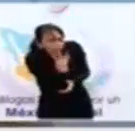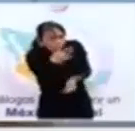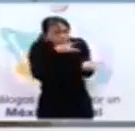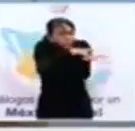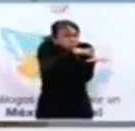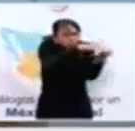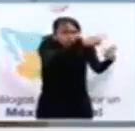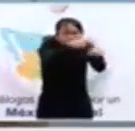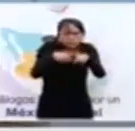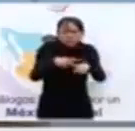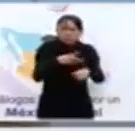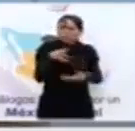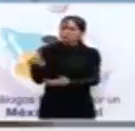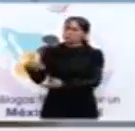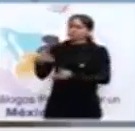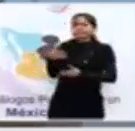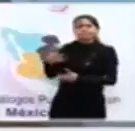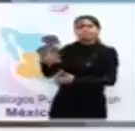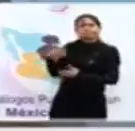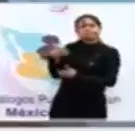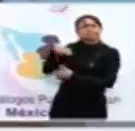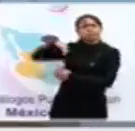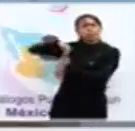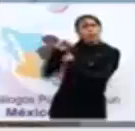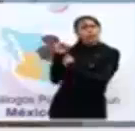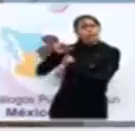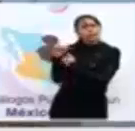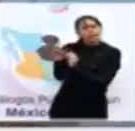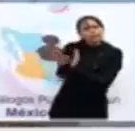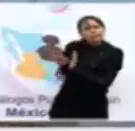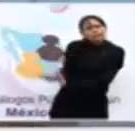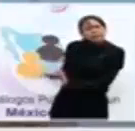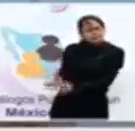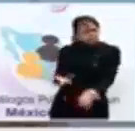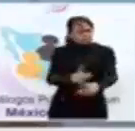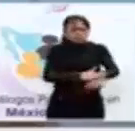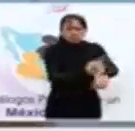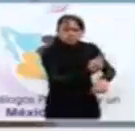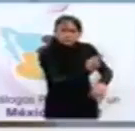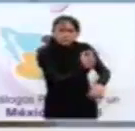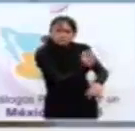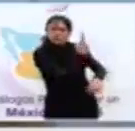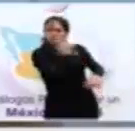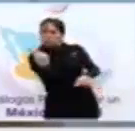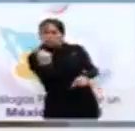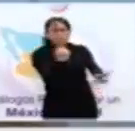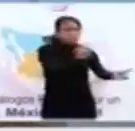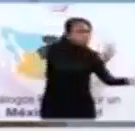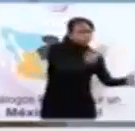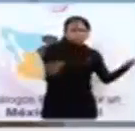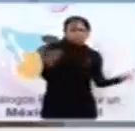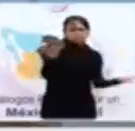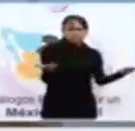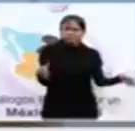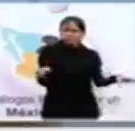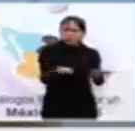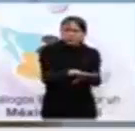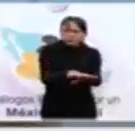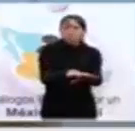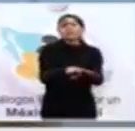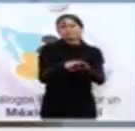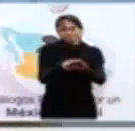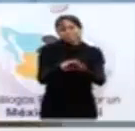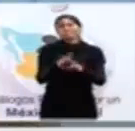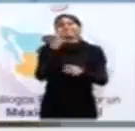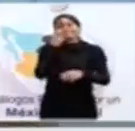Entonces son los elementos que yo pongo así en el terreno de la discusión que podrían ayudar, ¿no?, y aprovechar sí estos 4